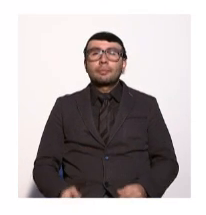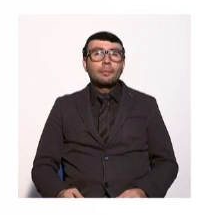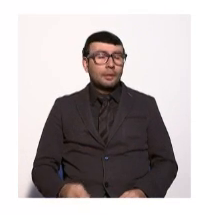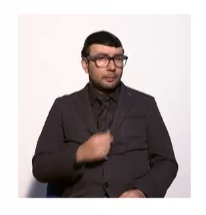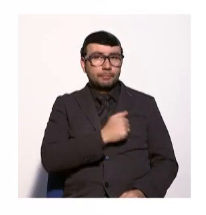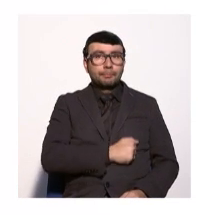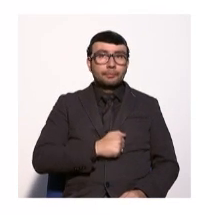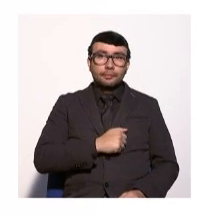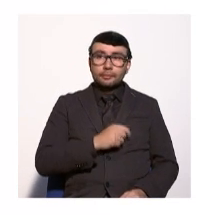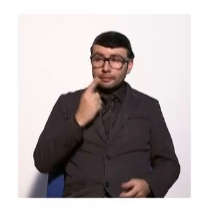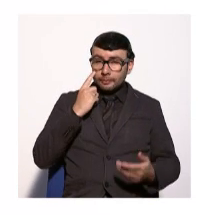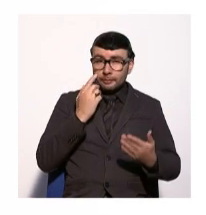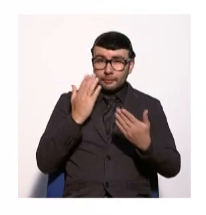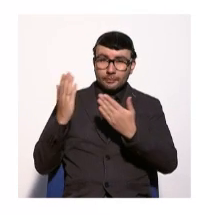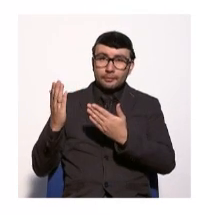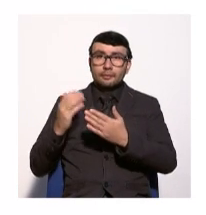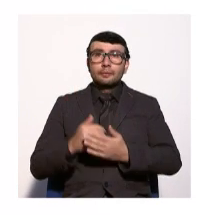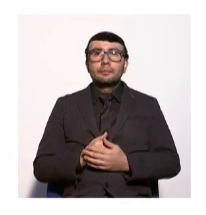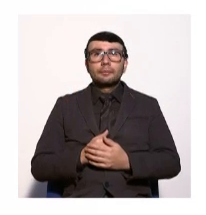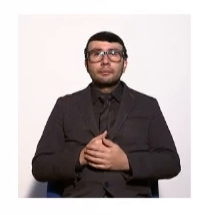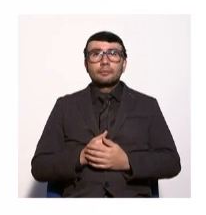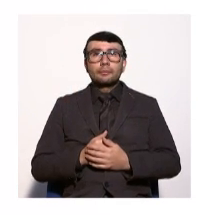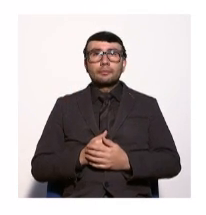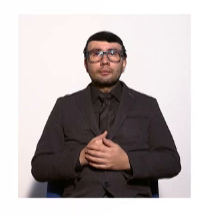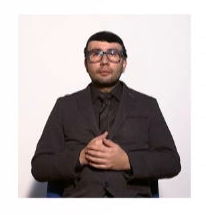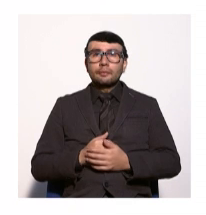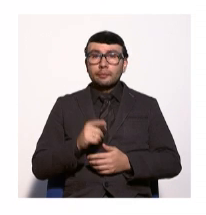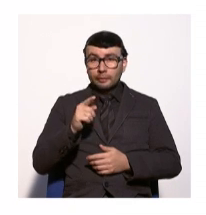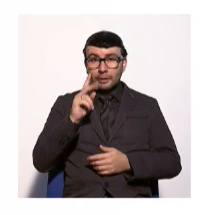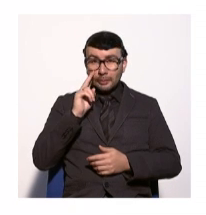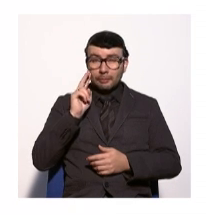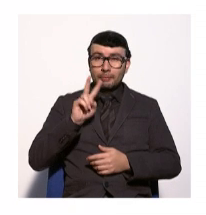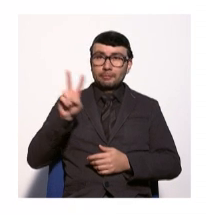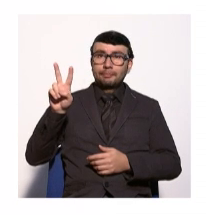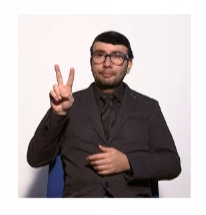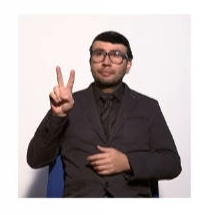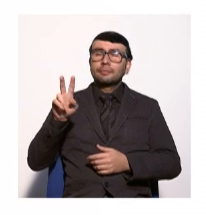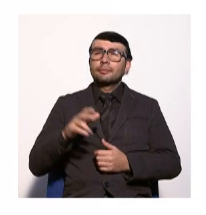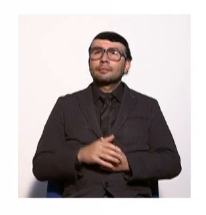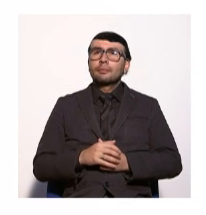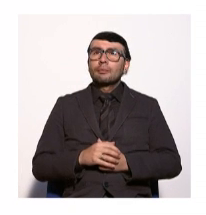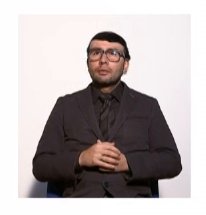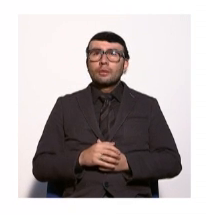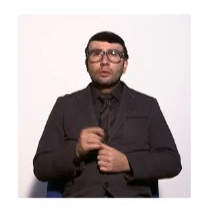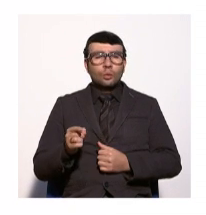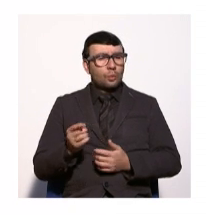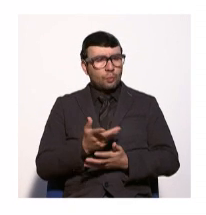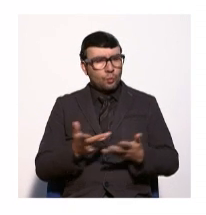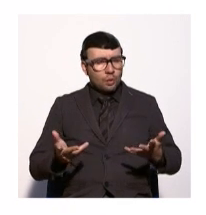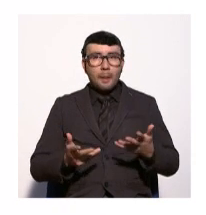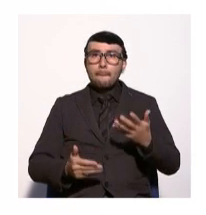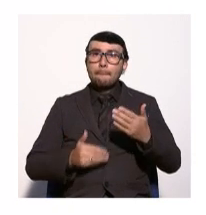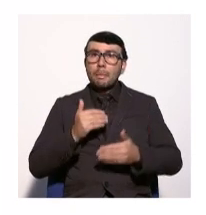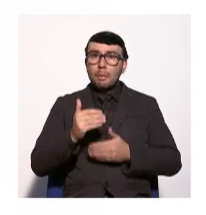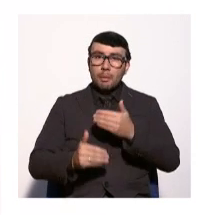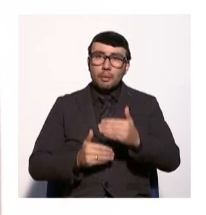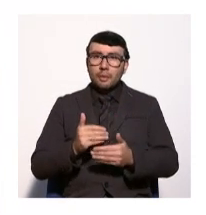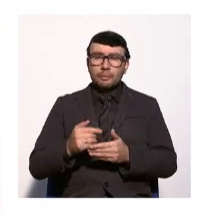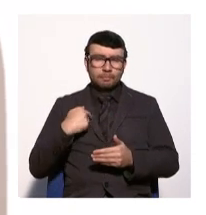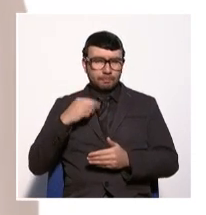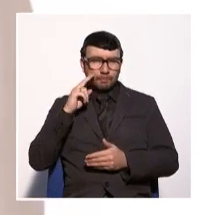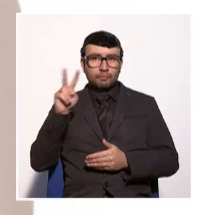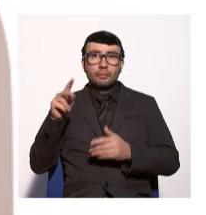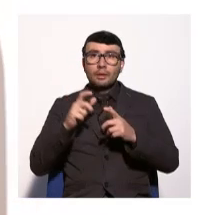aquí en pantalla ustedes pueden visualizar todas este proceso patológico yo lo ampliar un poco